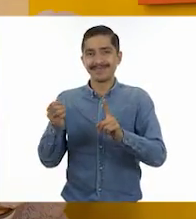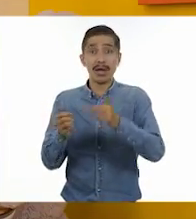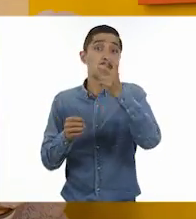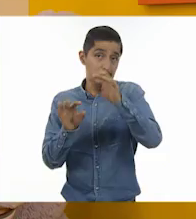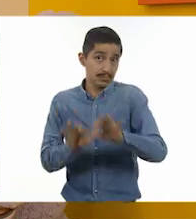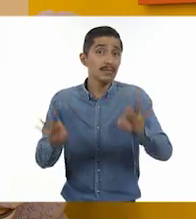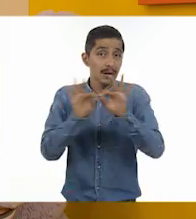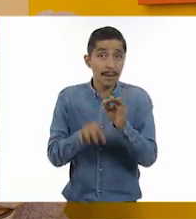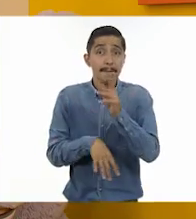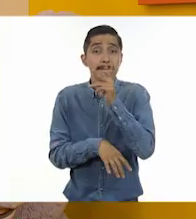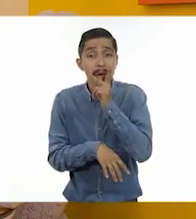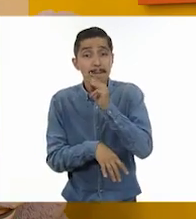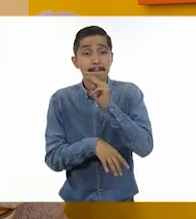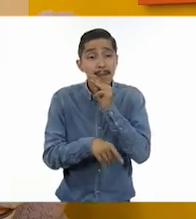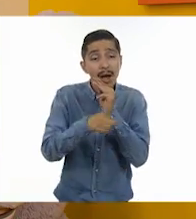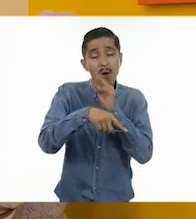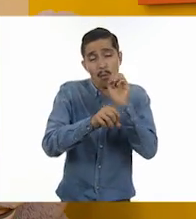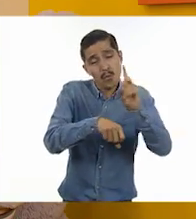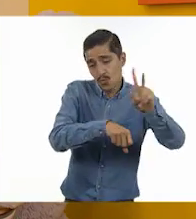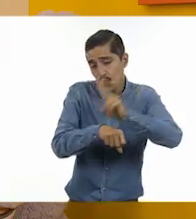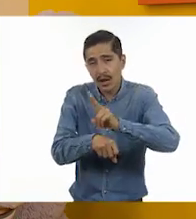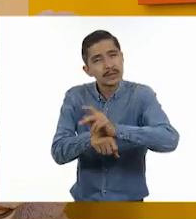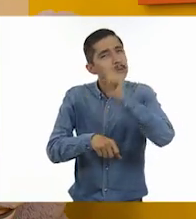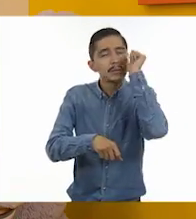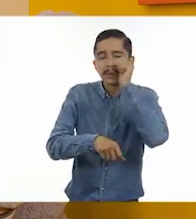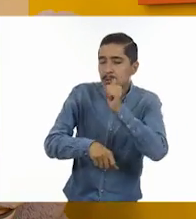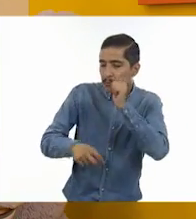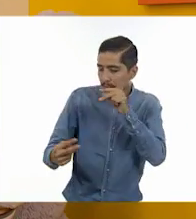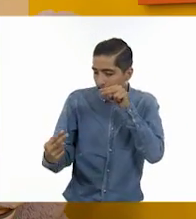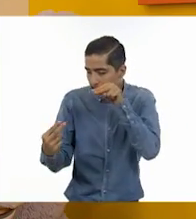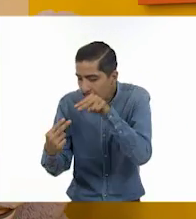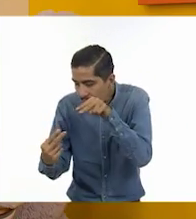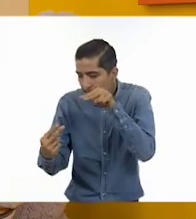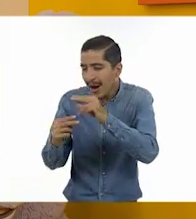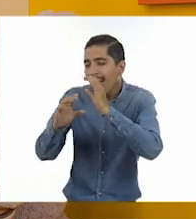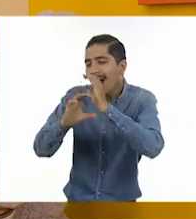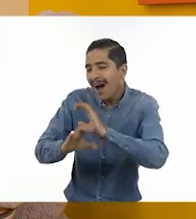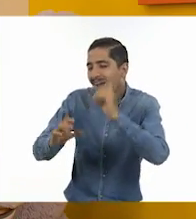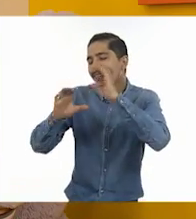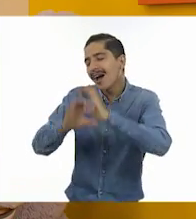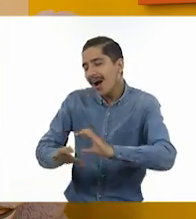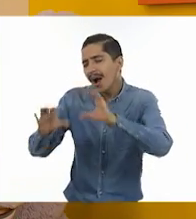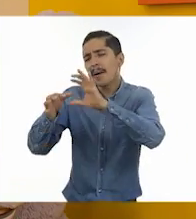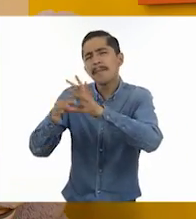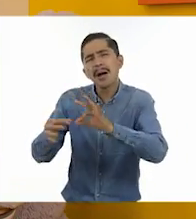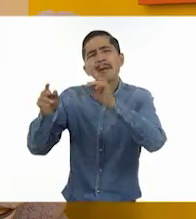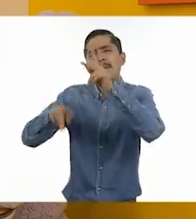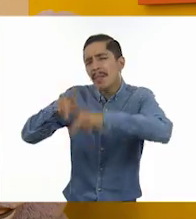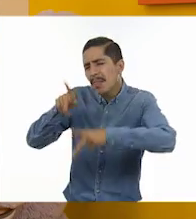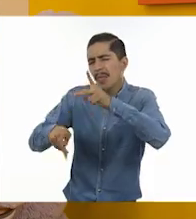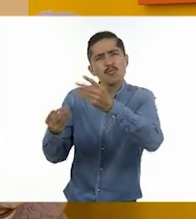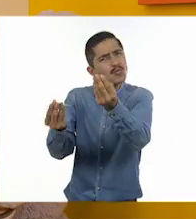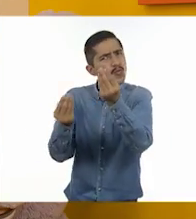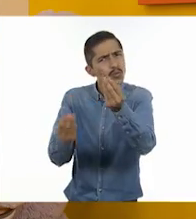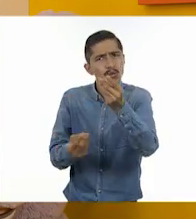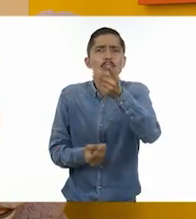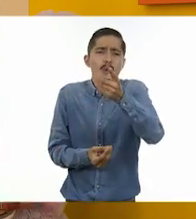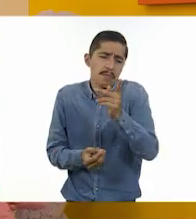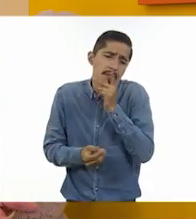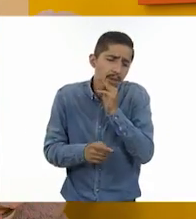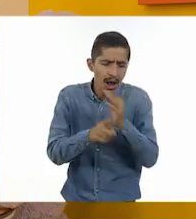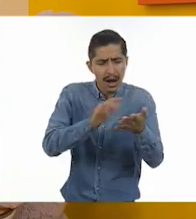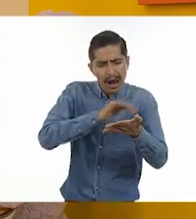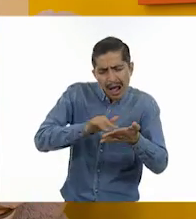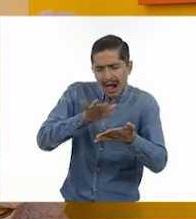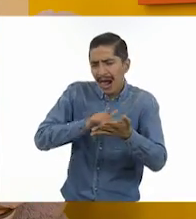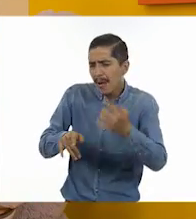madres, padres y cuidadores los miren, les canten, les platiquen mucho, les lean, les cuenten